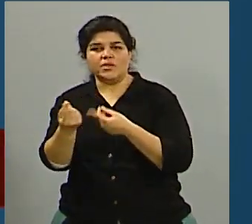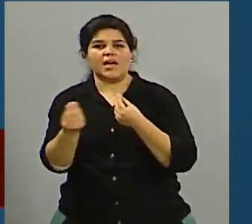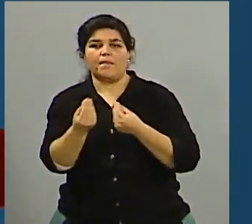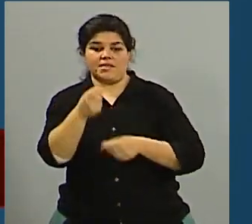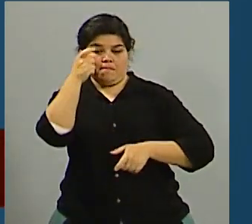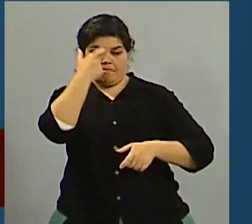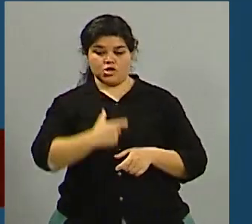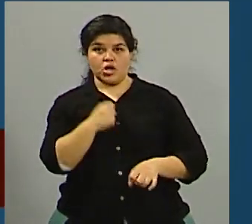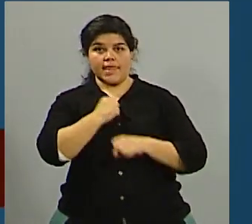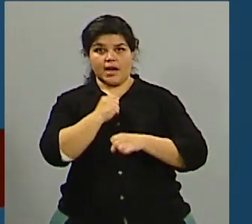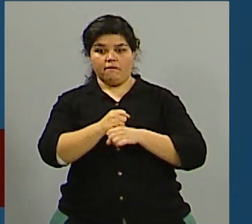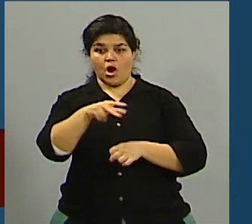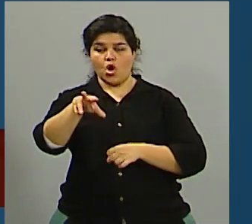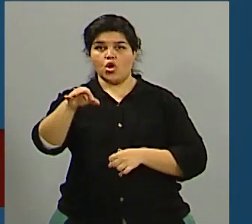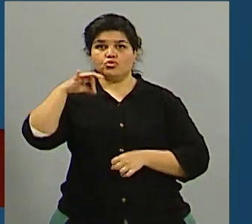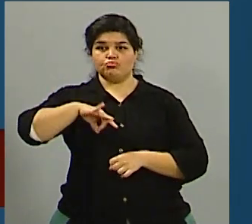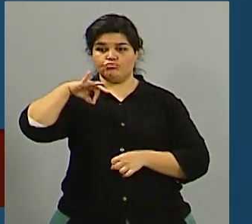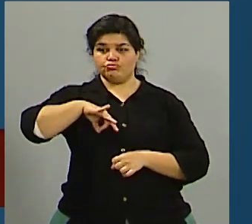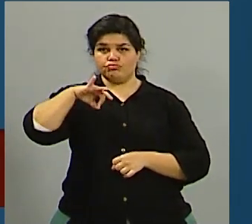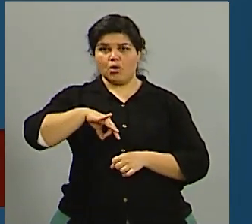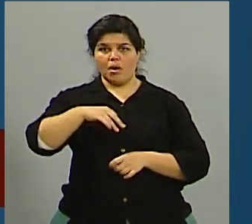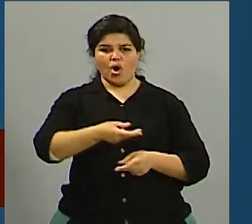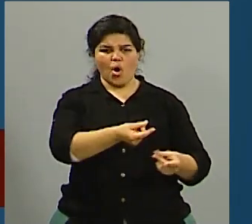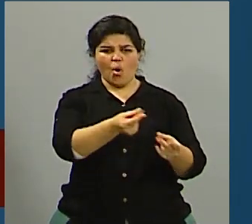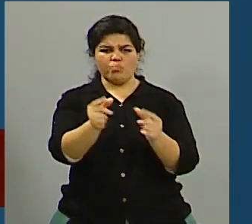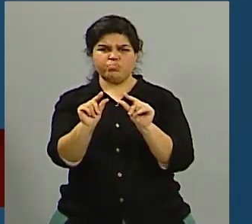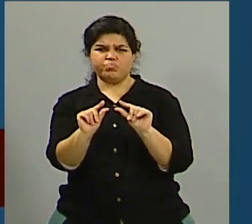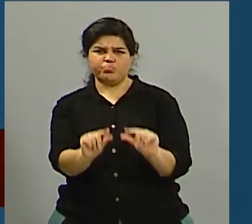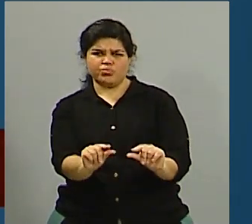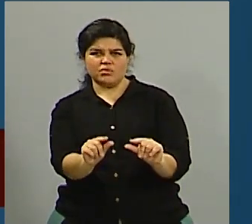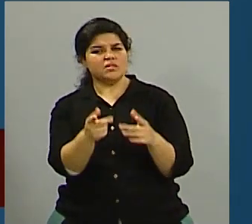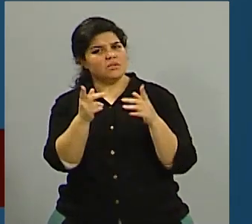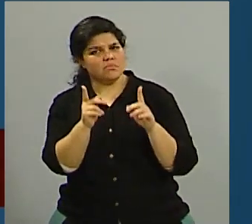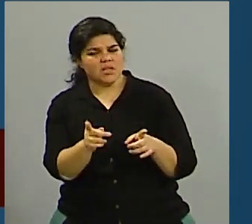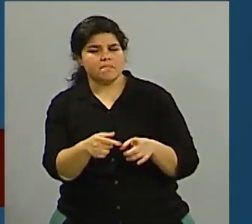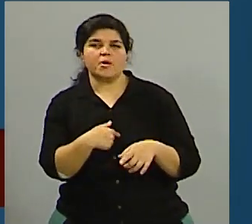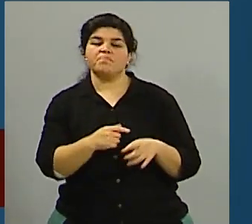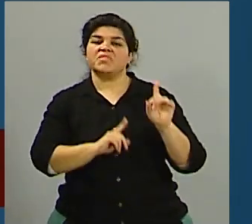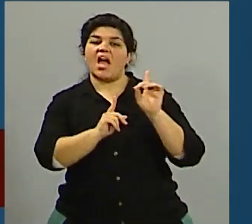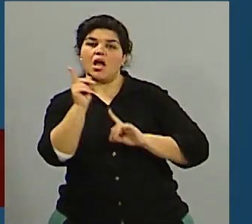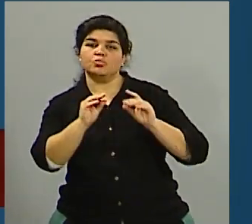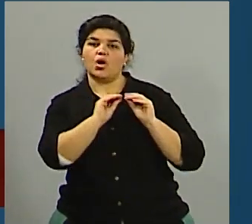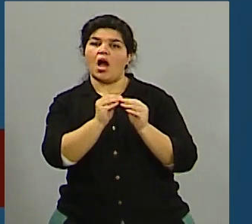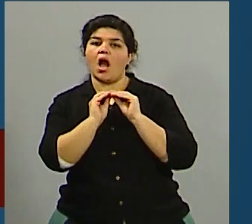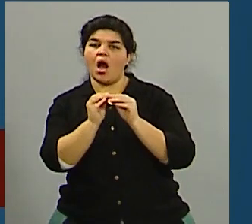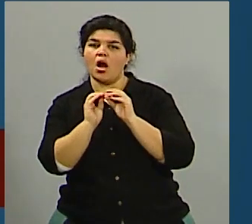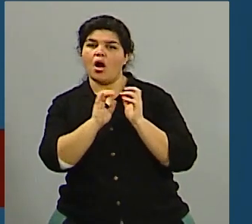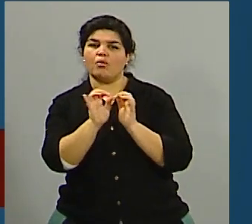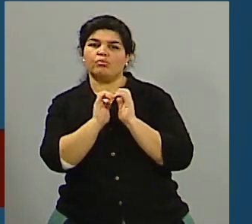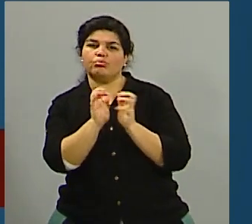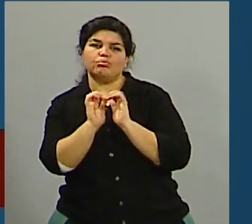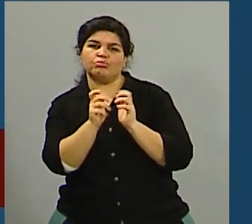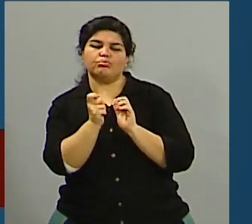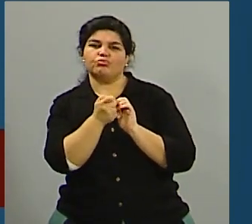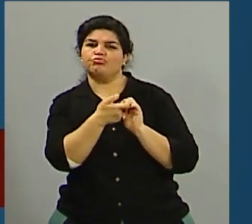Porque hay acuerdos salariales en esto de la negociación paritaria que se entienden, terminan siendo positivos. Digo, los